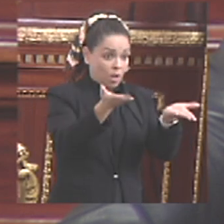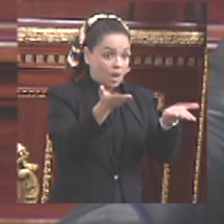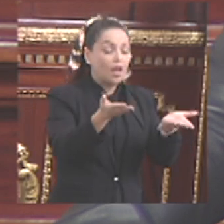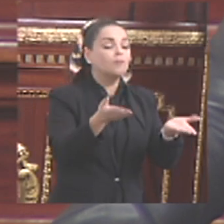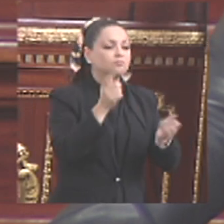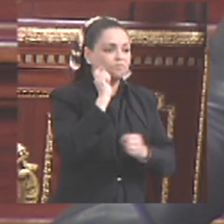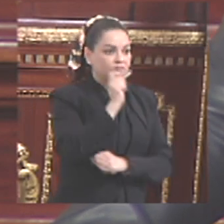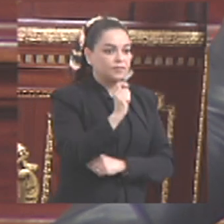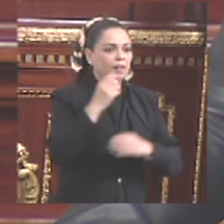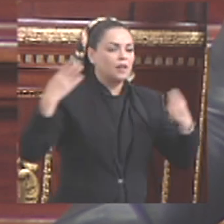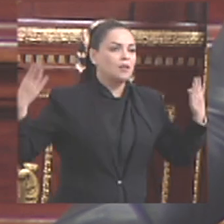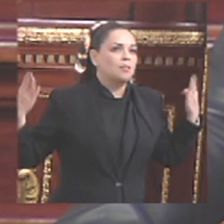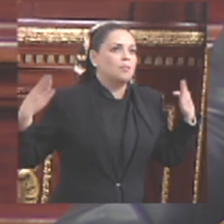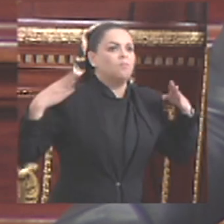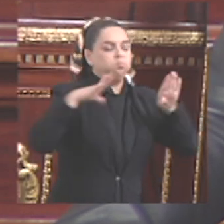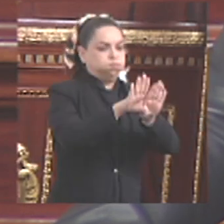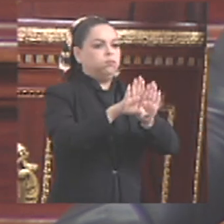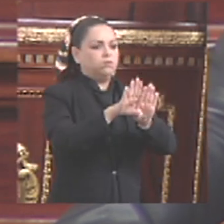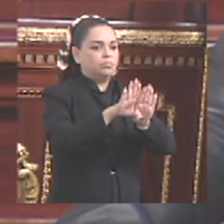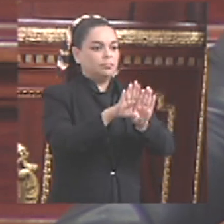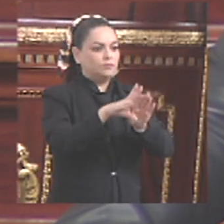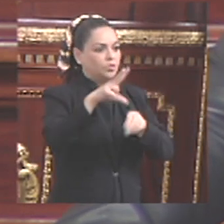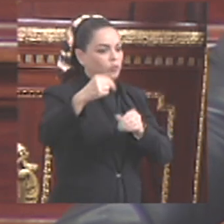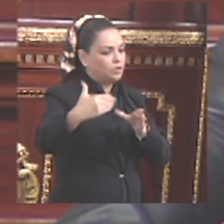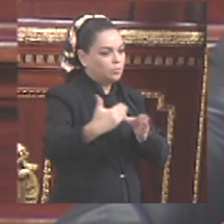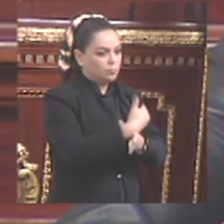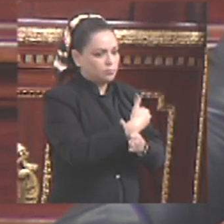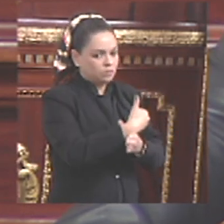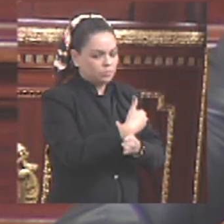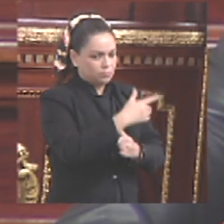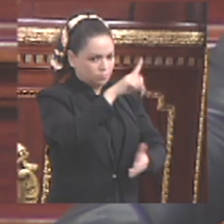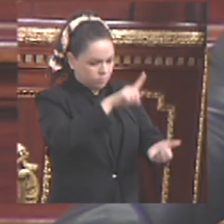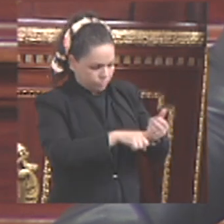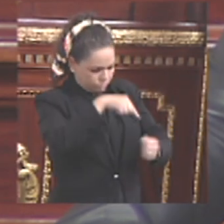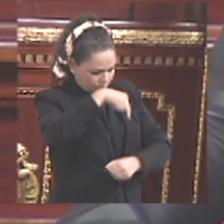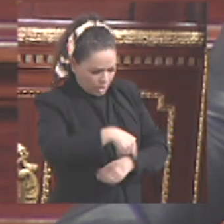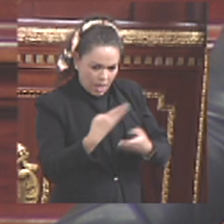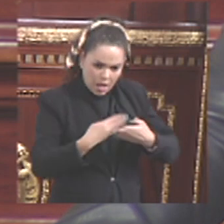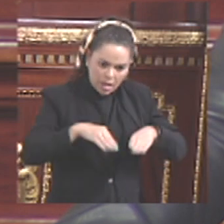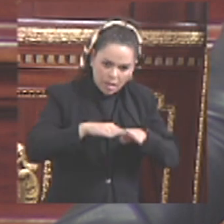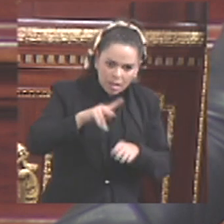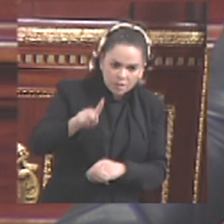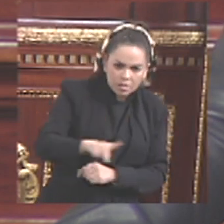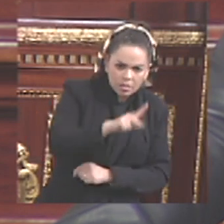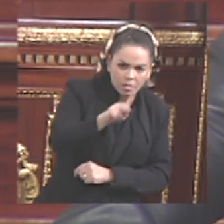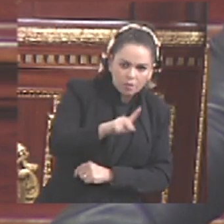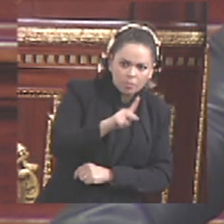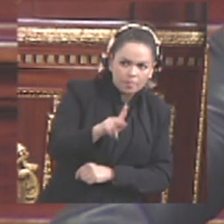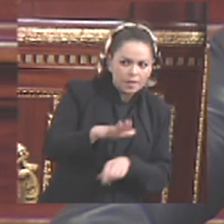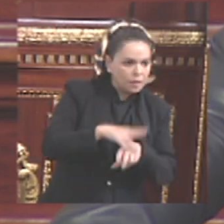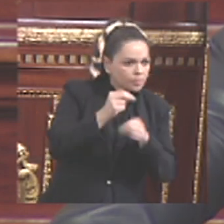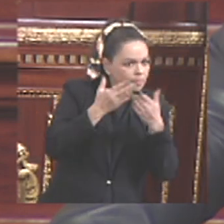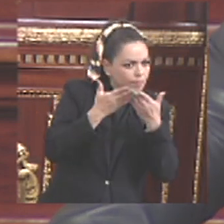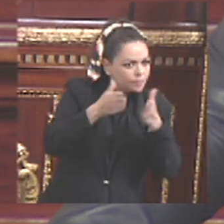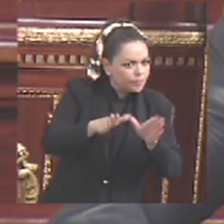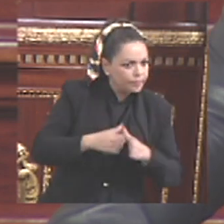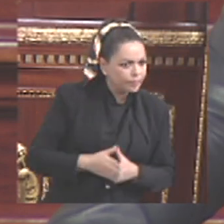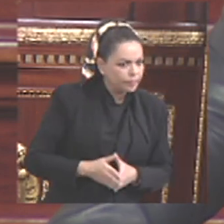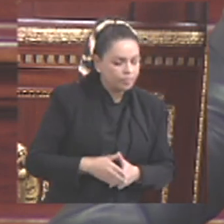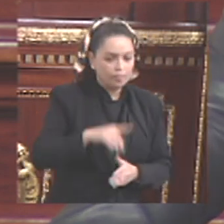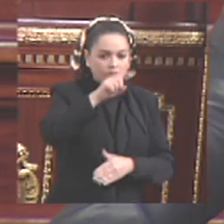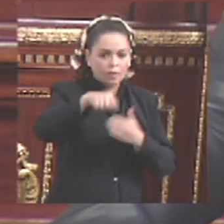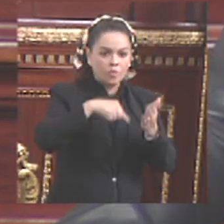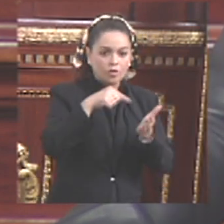Pueblo. Termino por último diciendo que hoy no hay que olvidar que las familias de Pitágoras